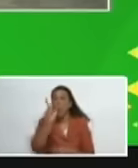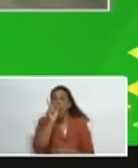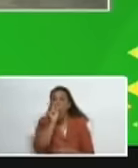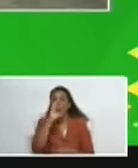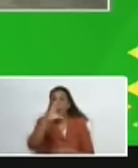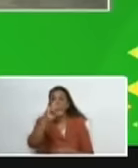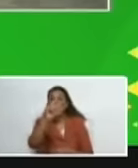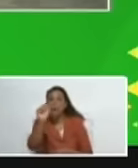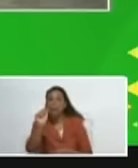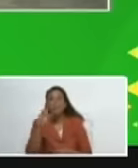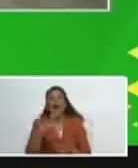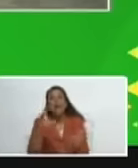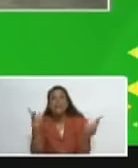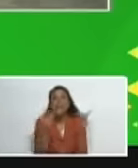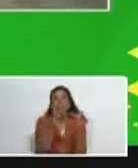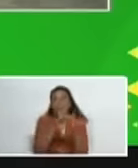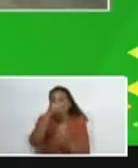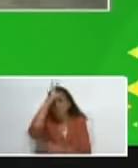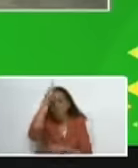pase. Adelante, Falcón.